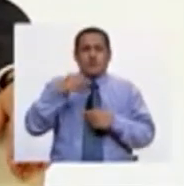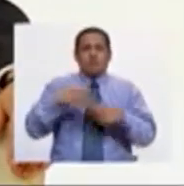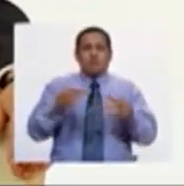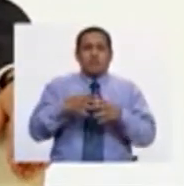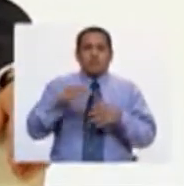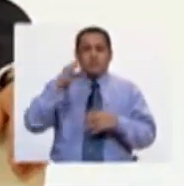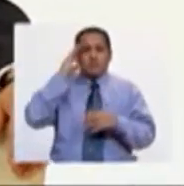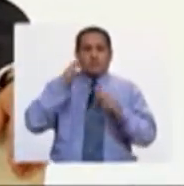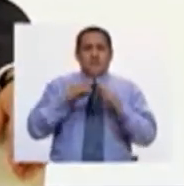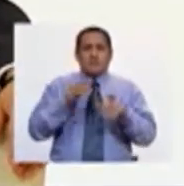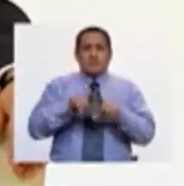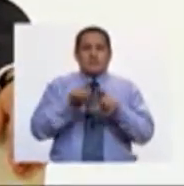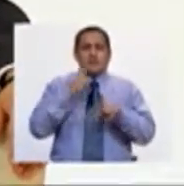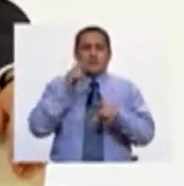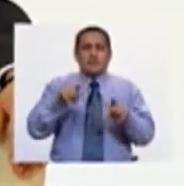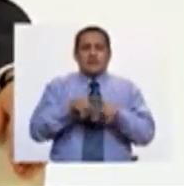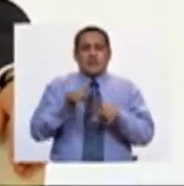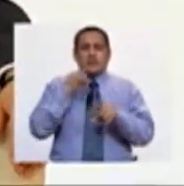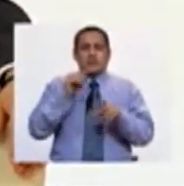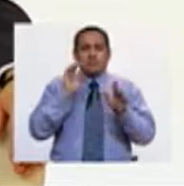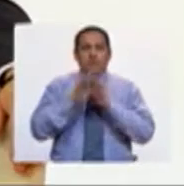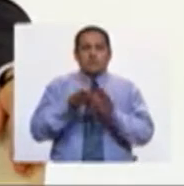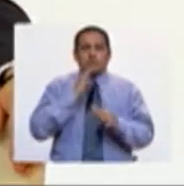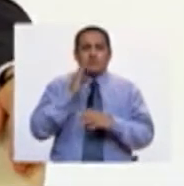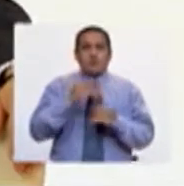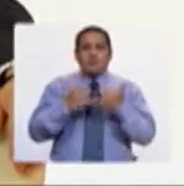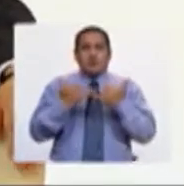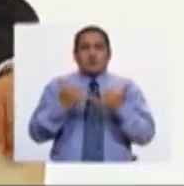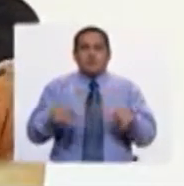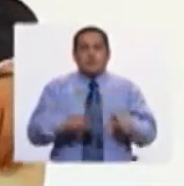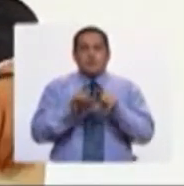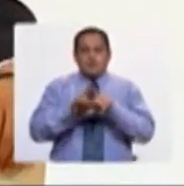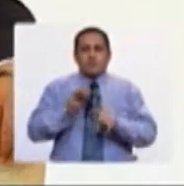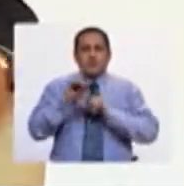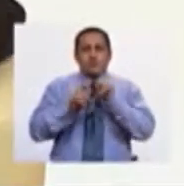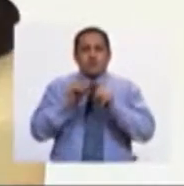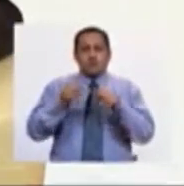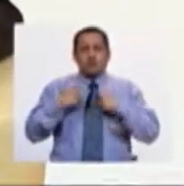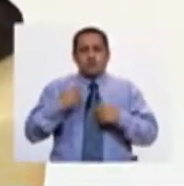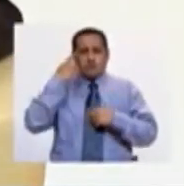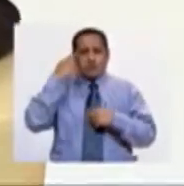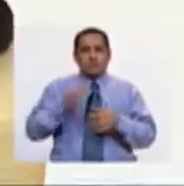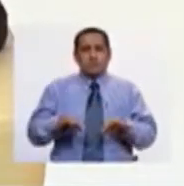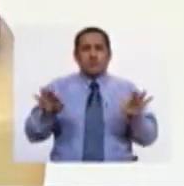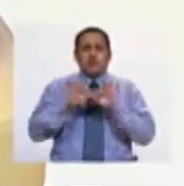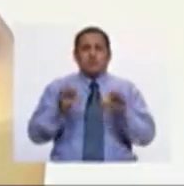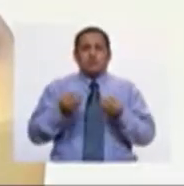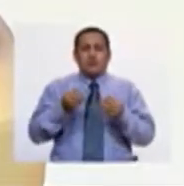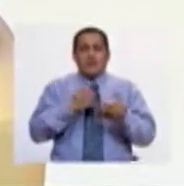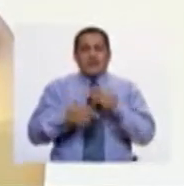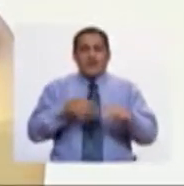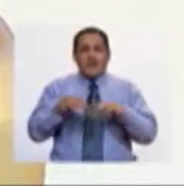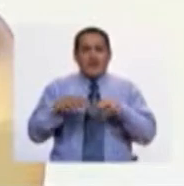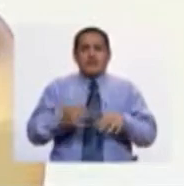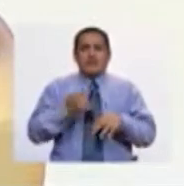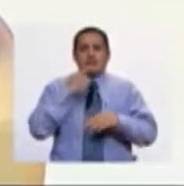casos excepcionales y extremos, eso si se aplica de esa manera, eso sí es cuestionable. Y eso me parece importante porque lo que está